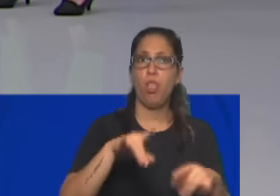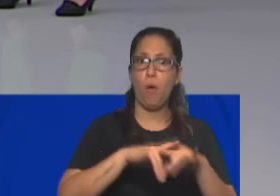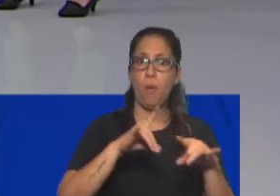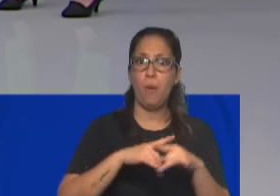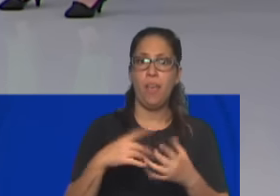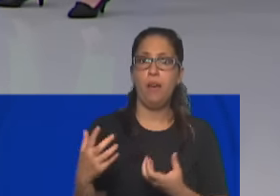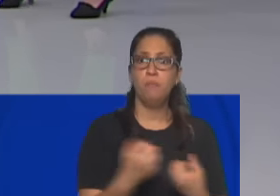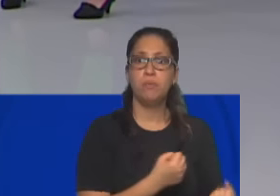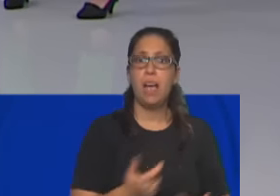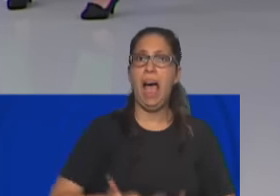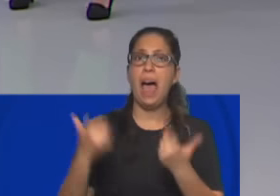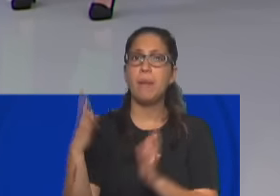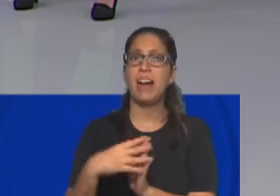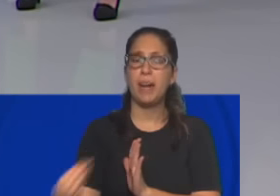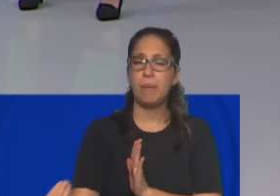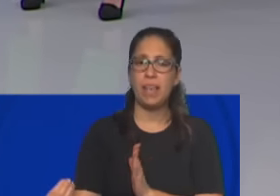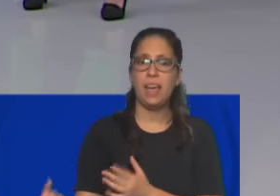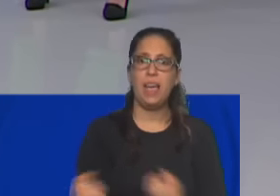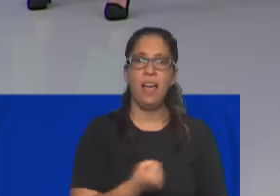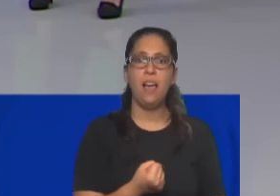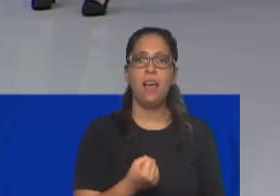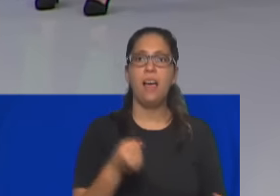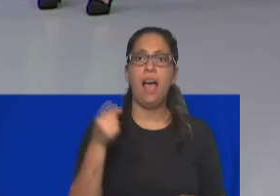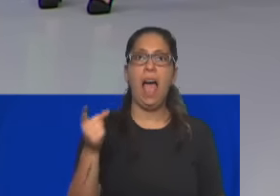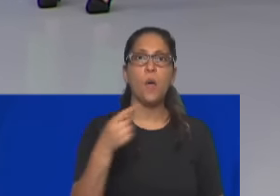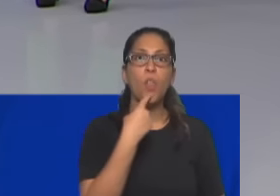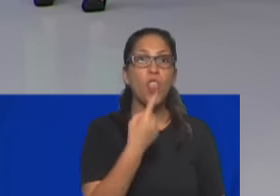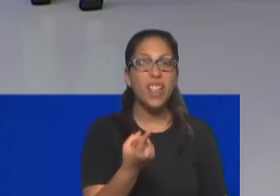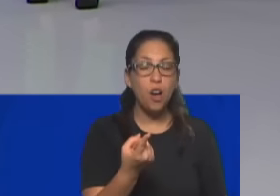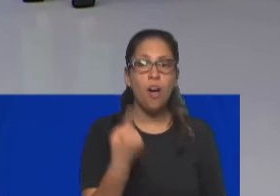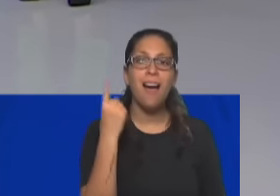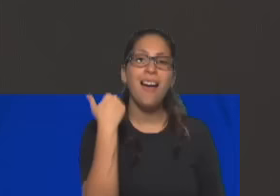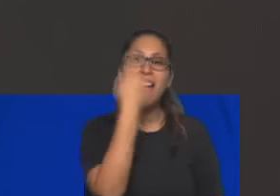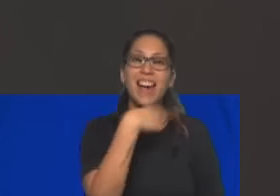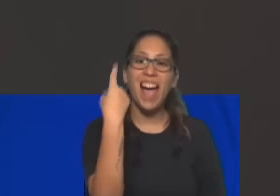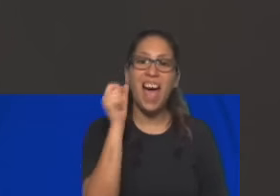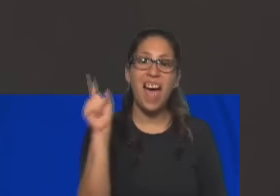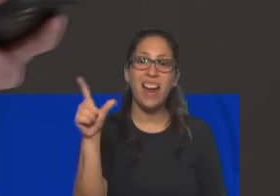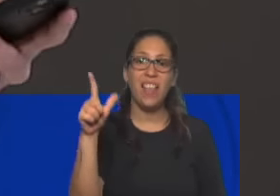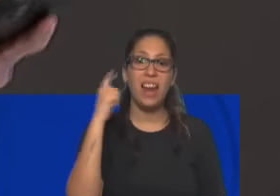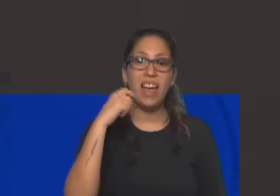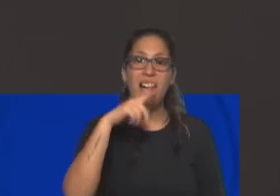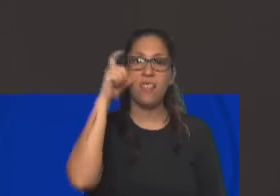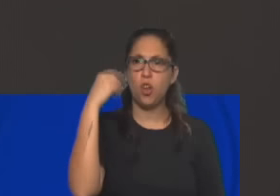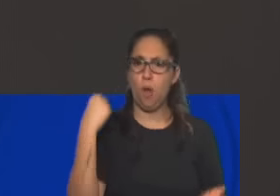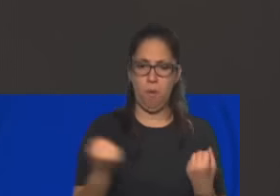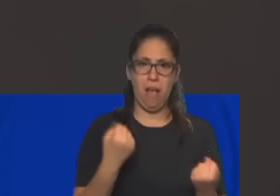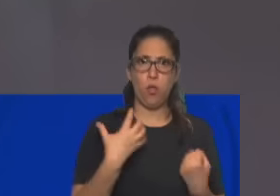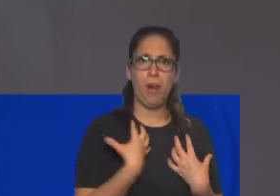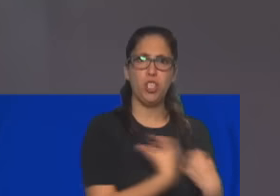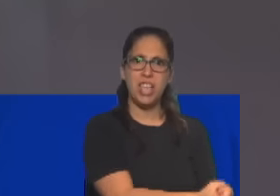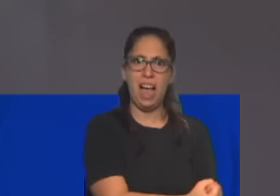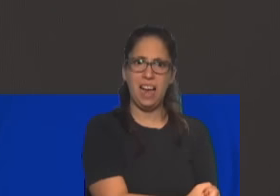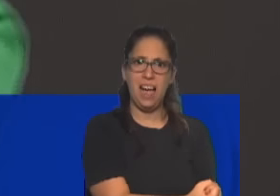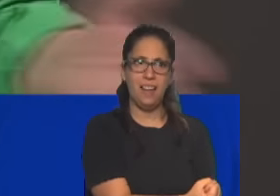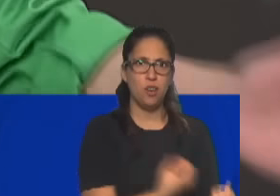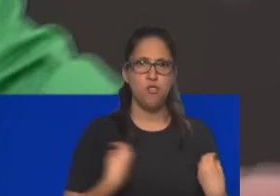y las armas de réplica cuando dijo lo del decomiso si vos vieses la cara que puso elegante como dio cómo me sacan el auto van a sacar el